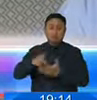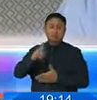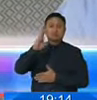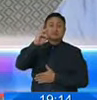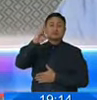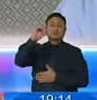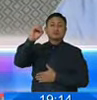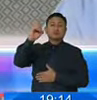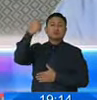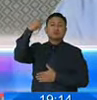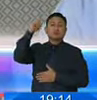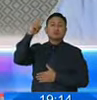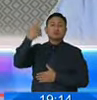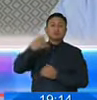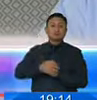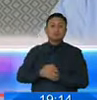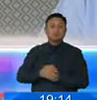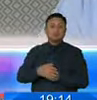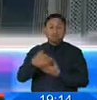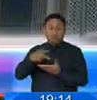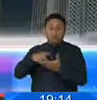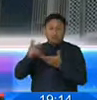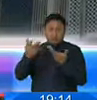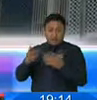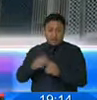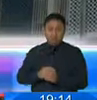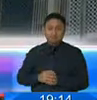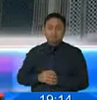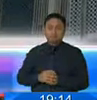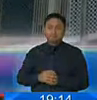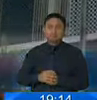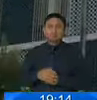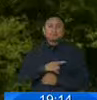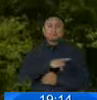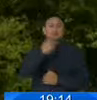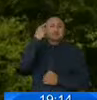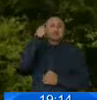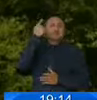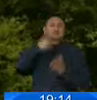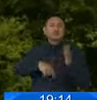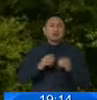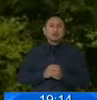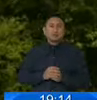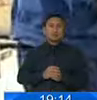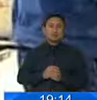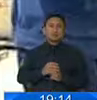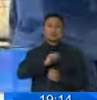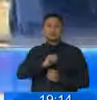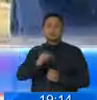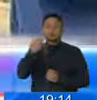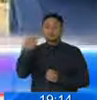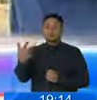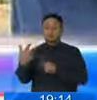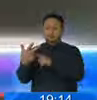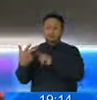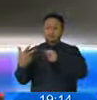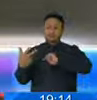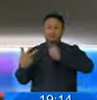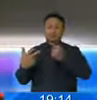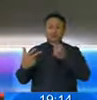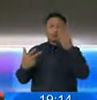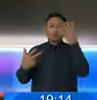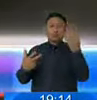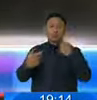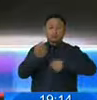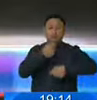millones con barriles de petróleo. La presunción es que la diferencia de 3 a 4 dólares en el precio de venta